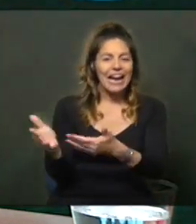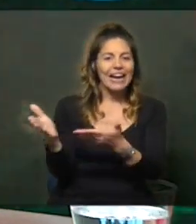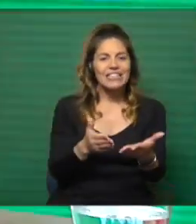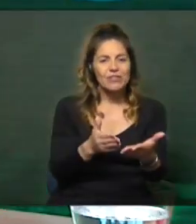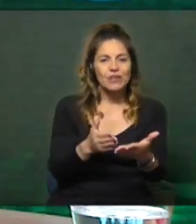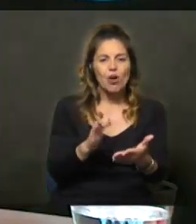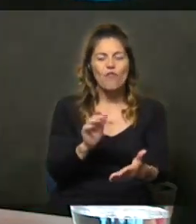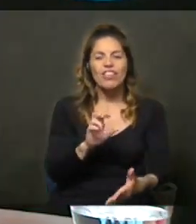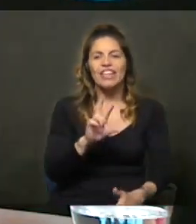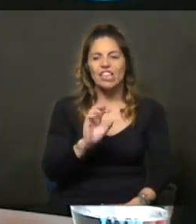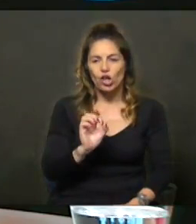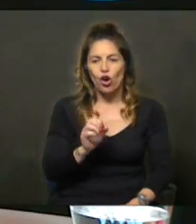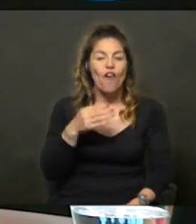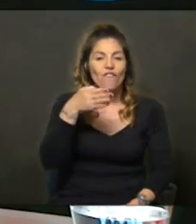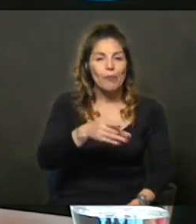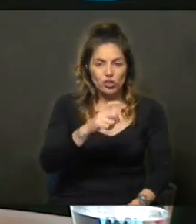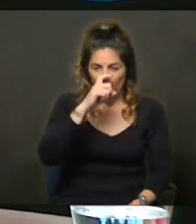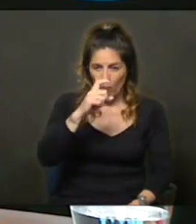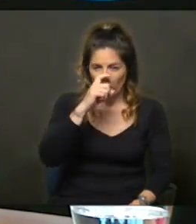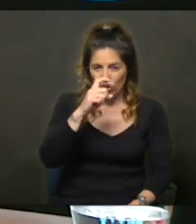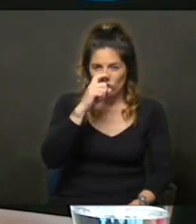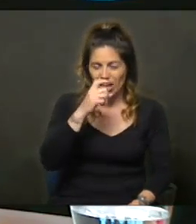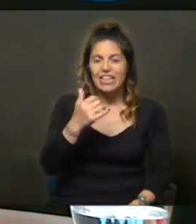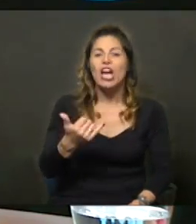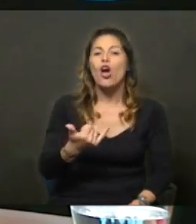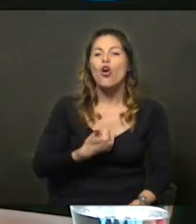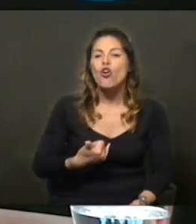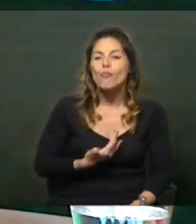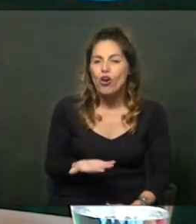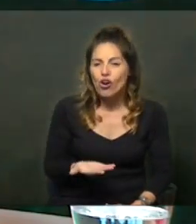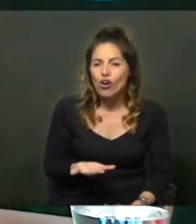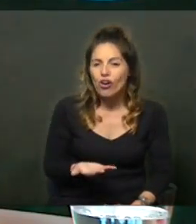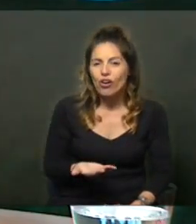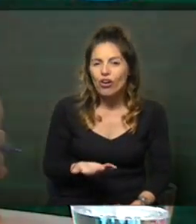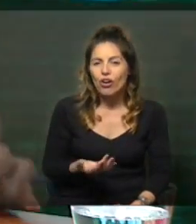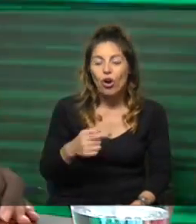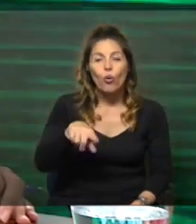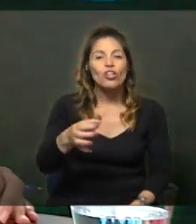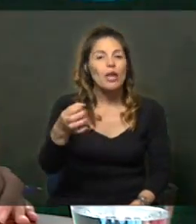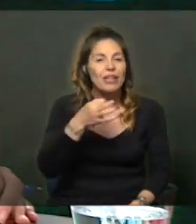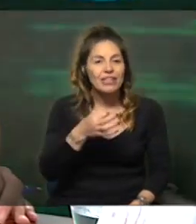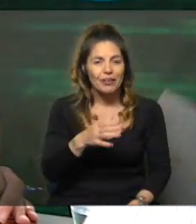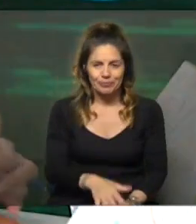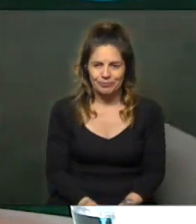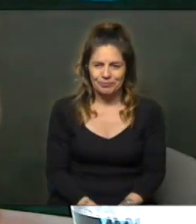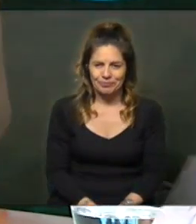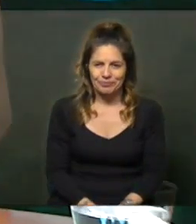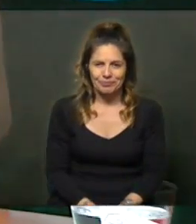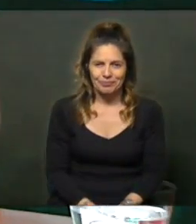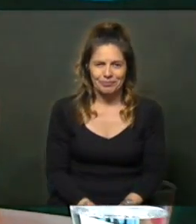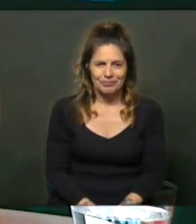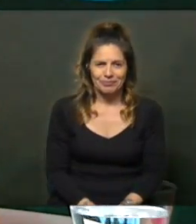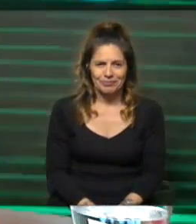fico jurkovic nos vamos nuevamente a Buenos Aires Fede Cómo cómo sí me diga enderezamos Bueno vamos a